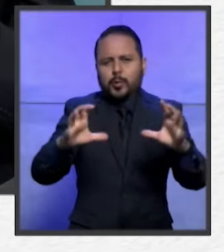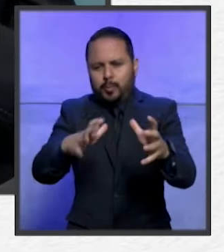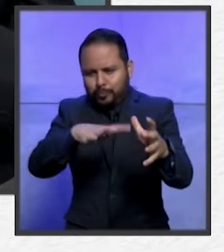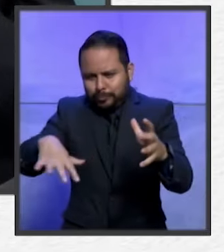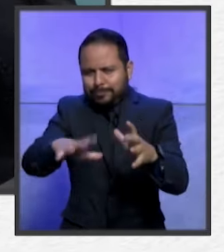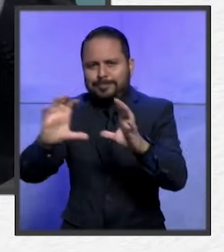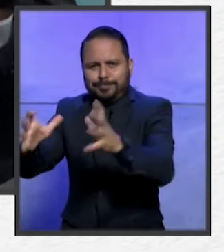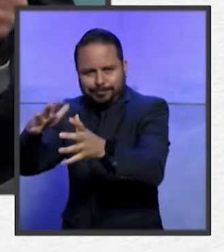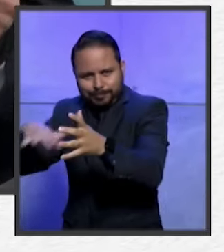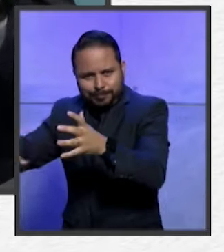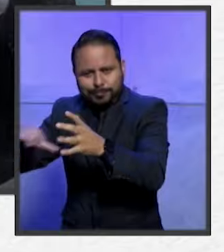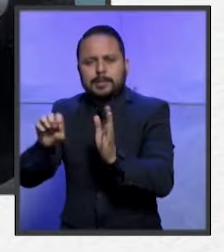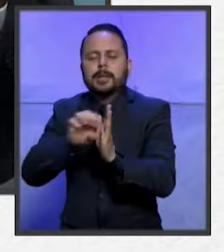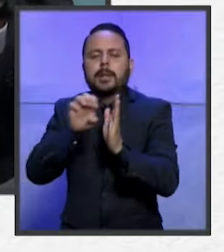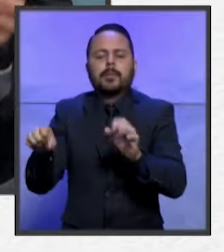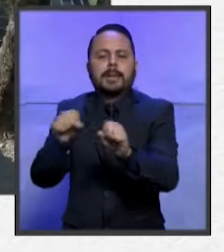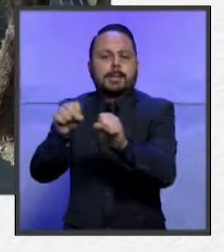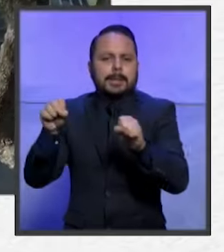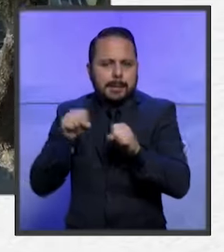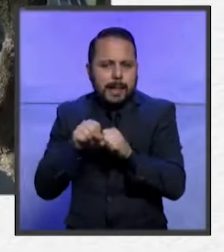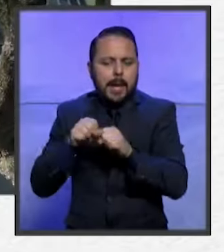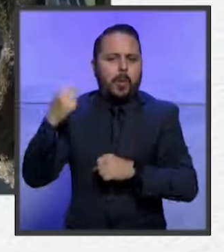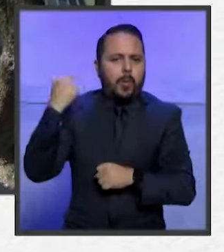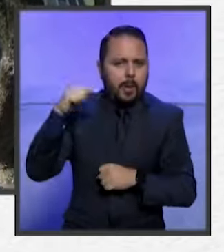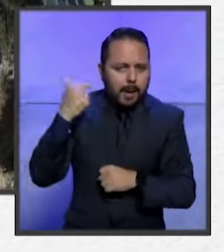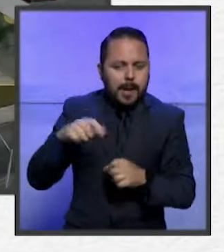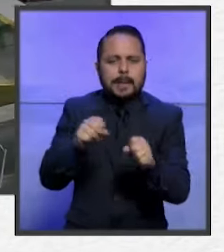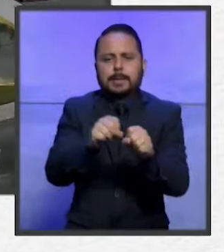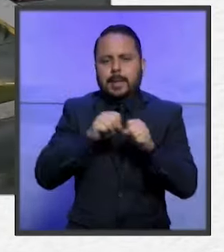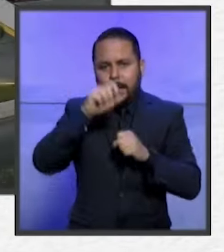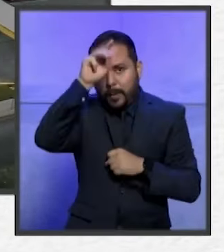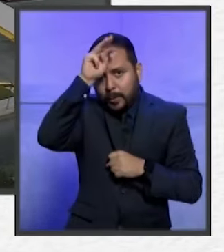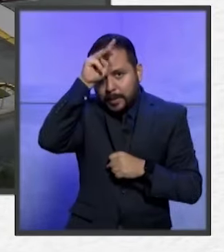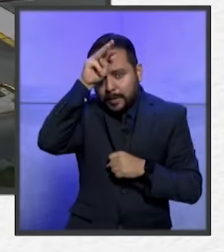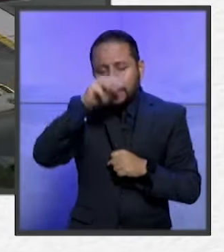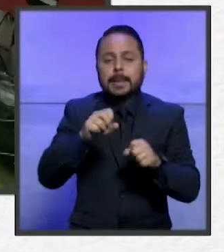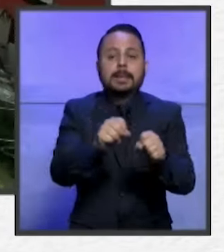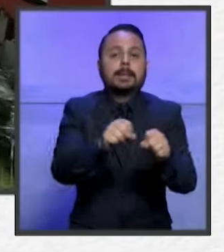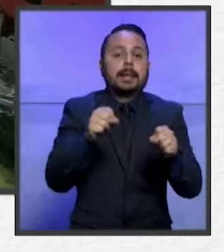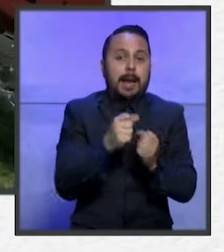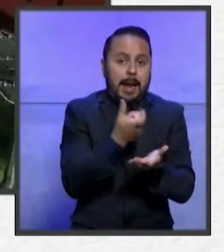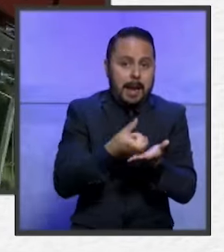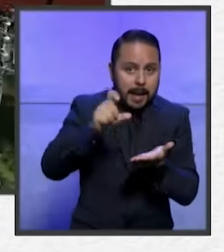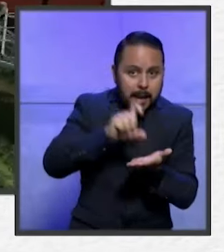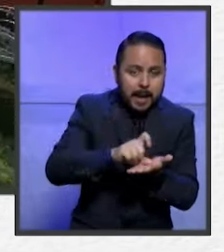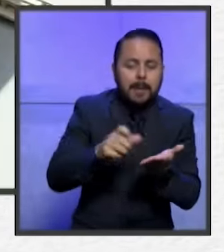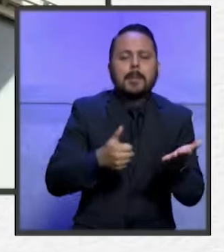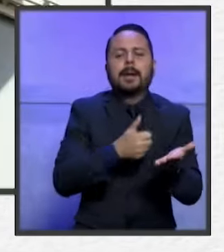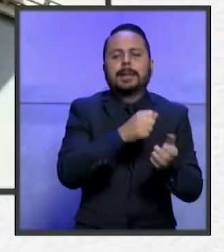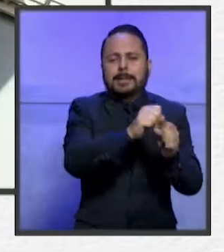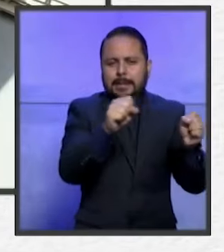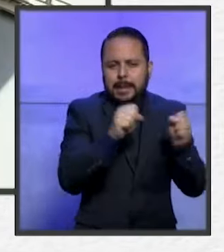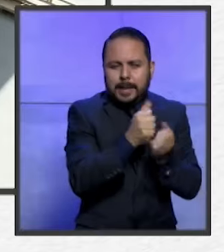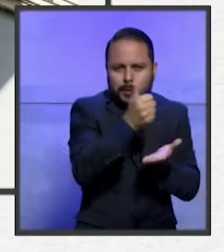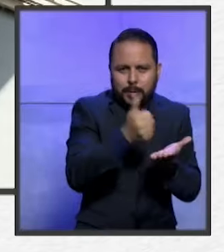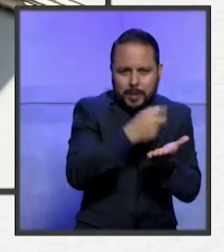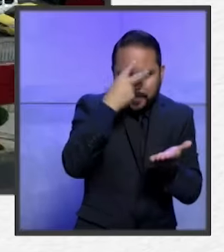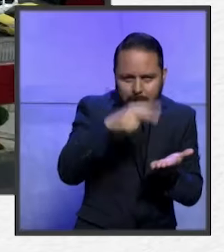electorales que son la sala Guadalajara la sala Monterrey la sala jalap sal la Ciudad de